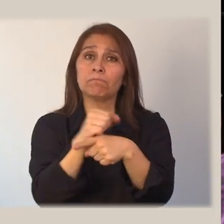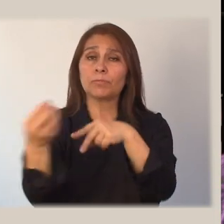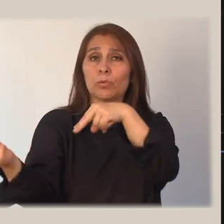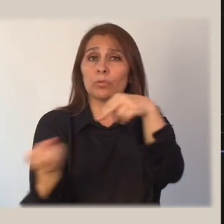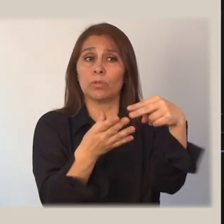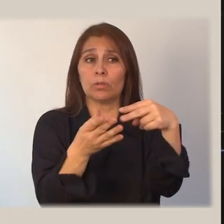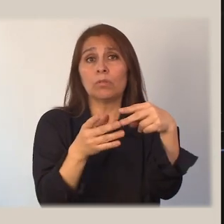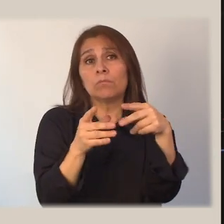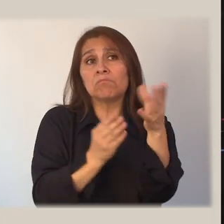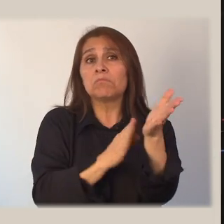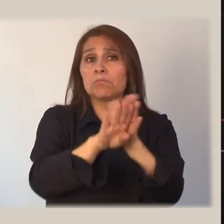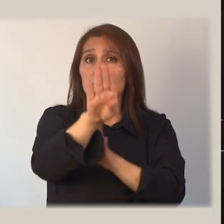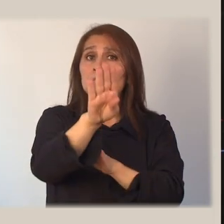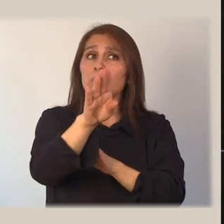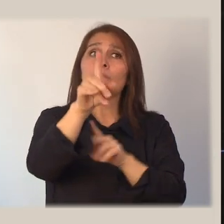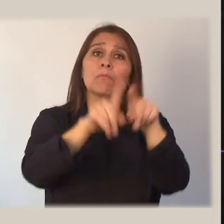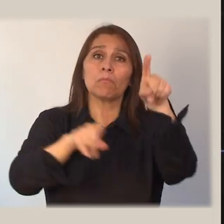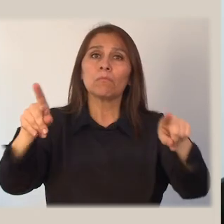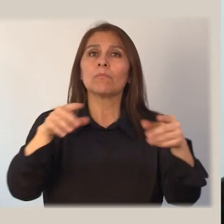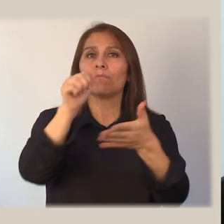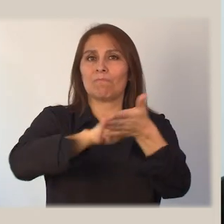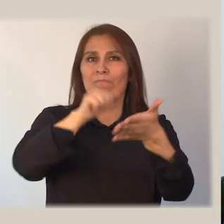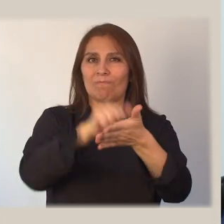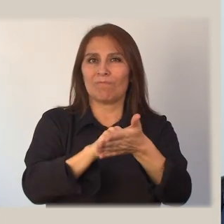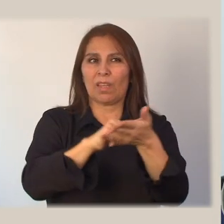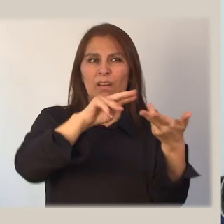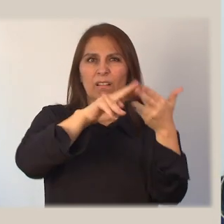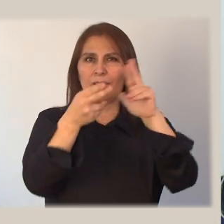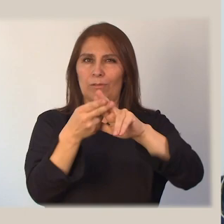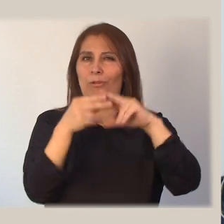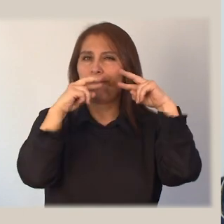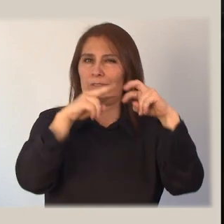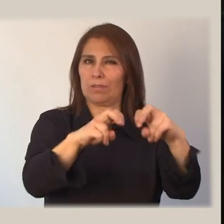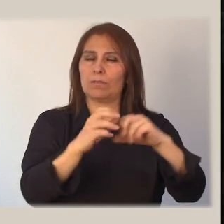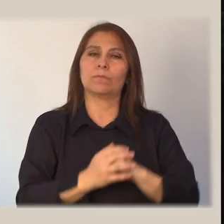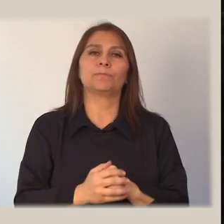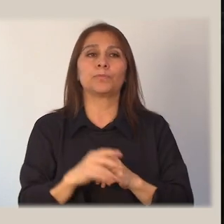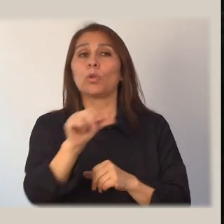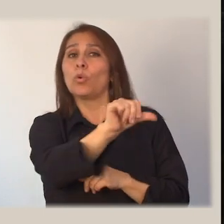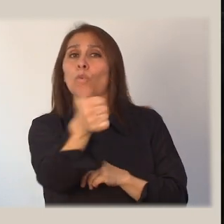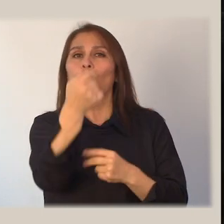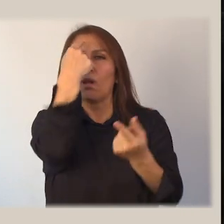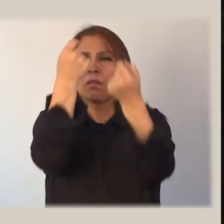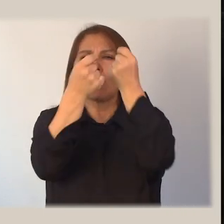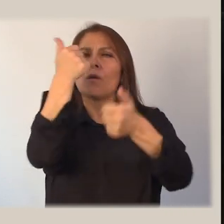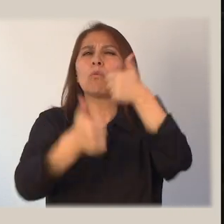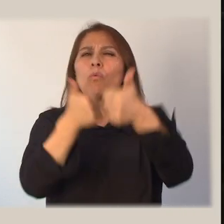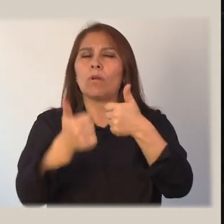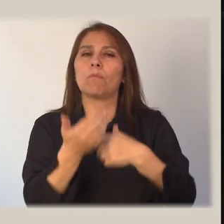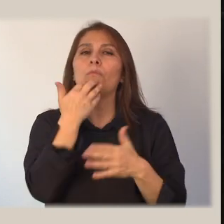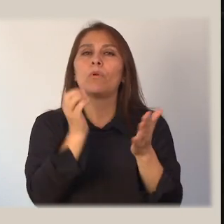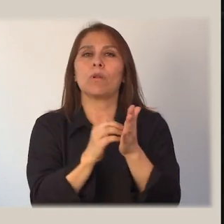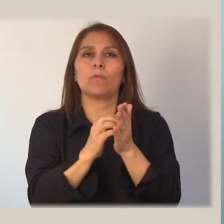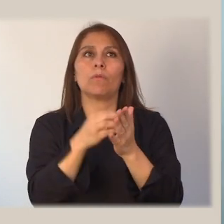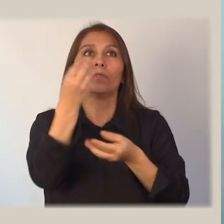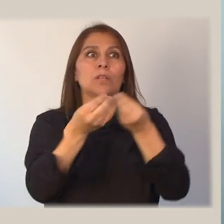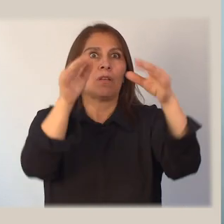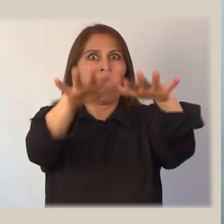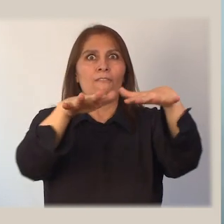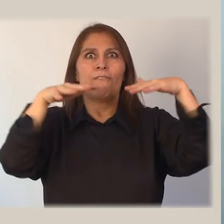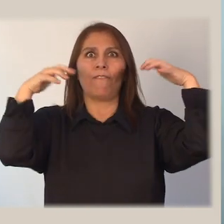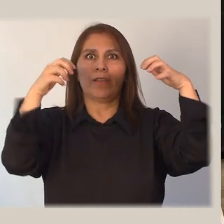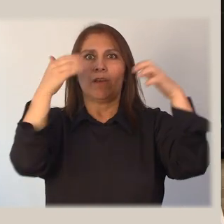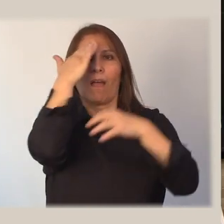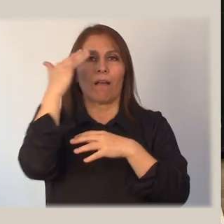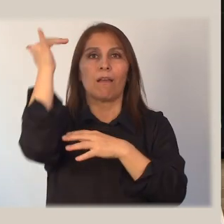con la práctica educativa y la realización de numerosos espacios académicos referidos a la investigación. Otras estrategias soportan también la investigación,